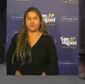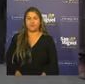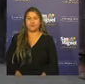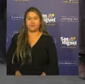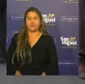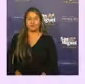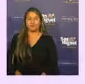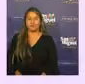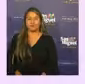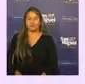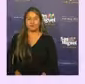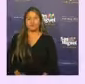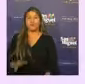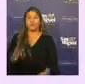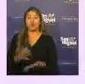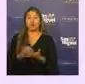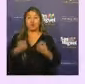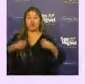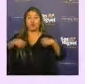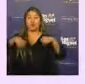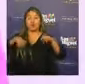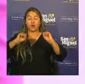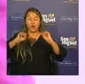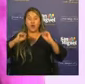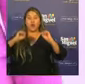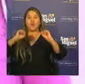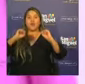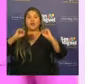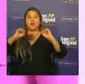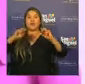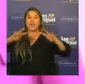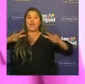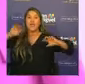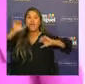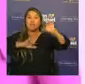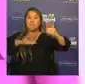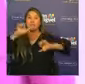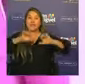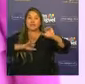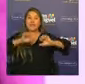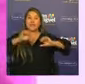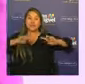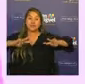Lograr doblarle la mano a las inmobiliarias.